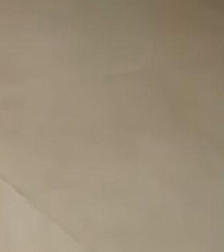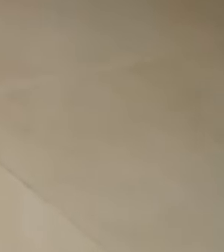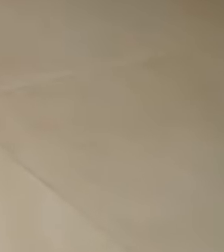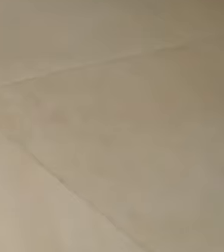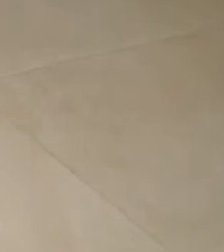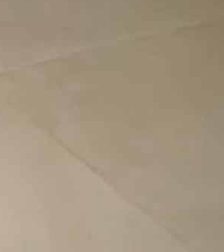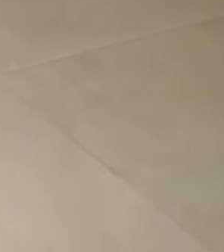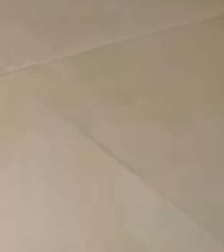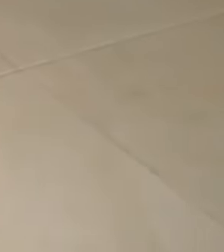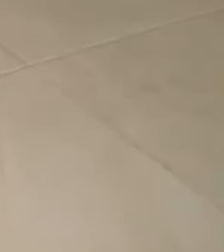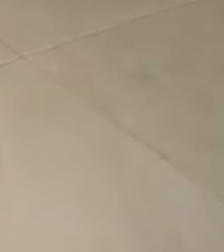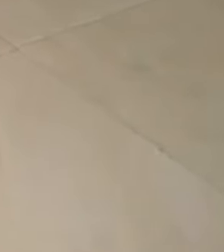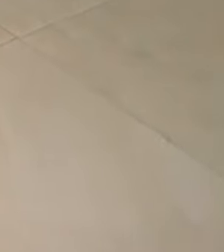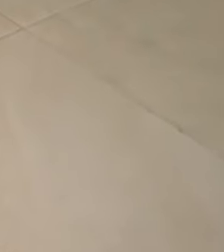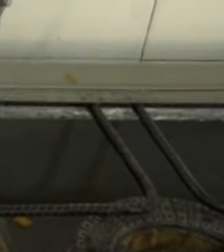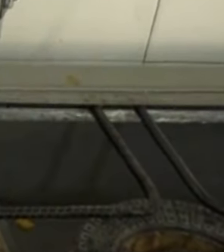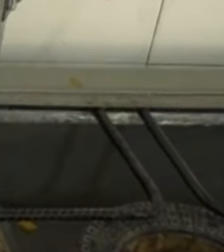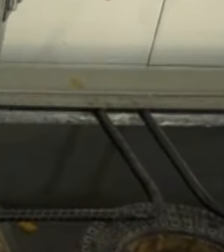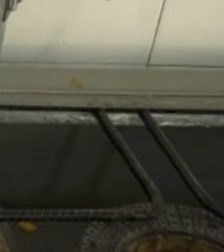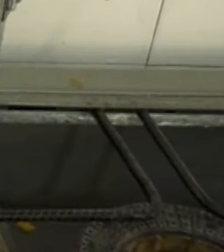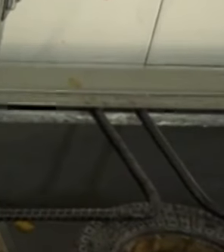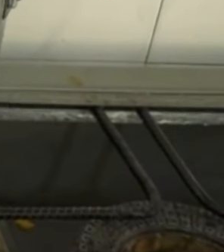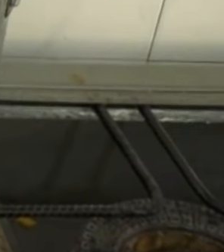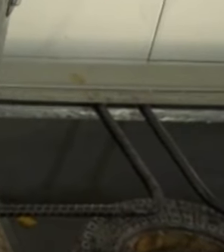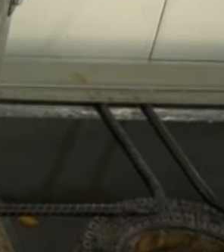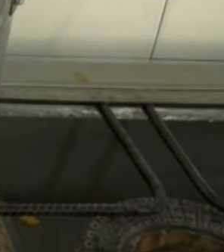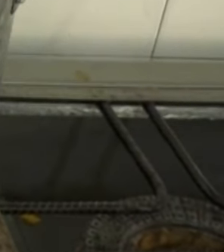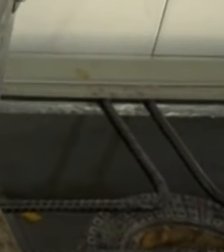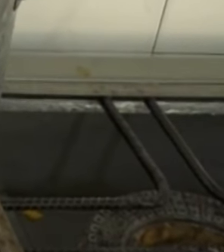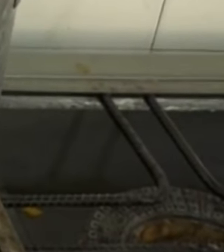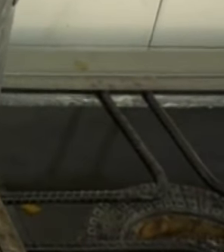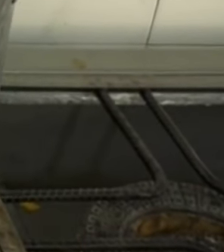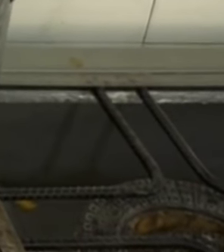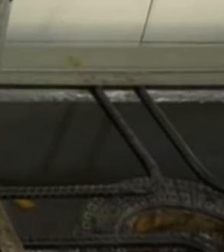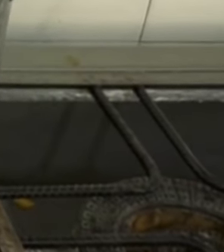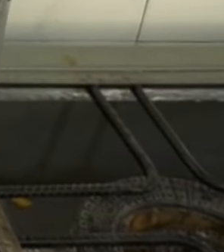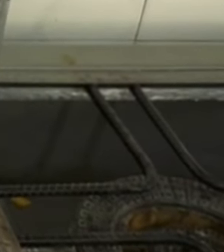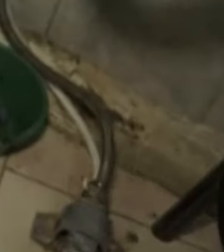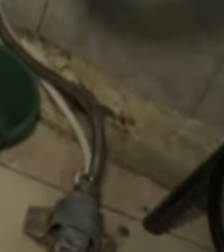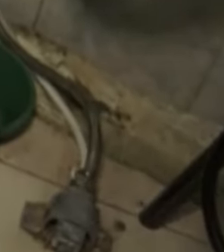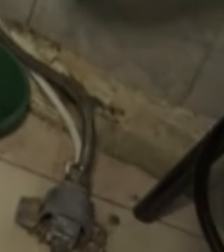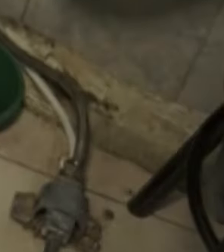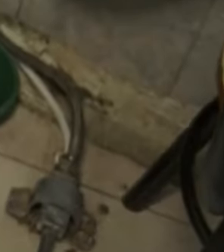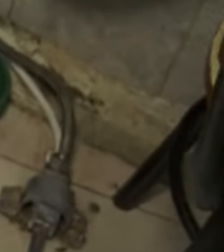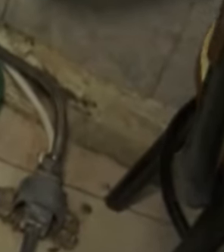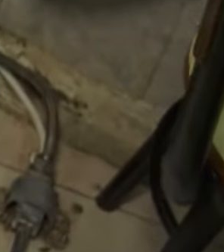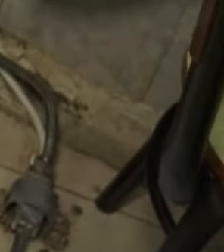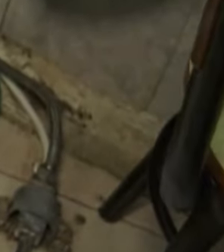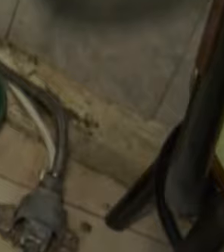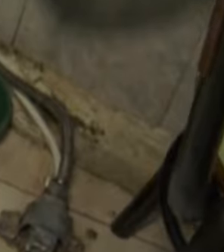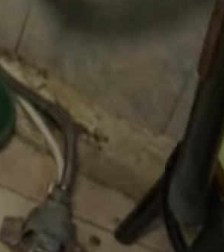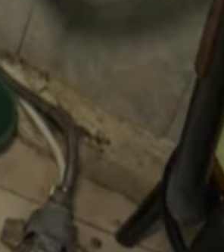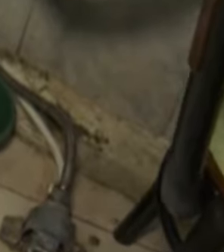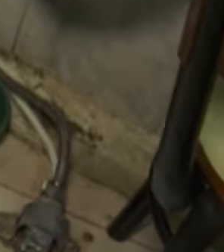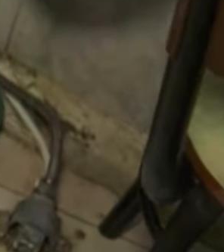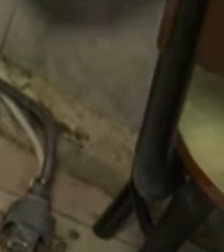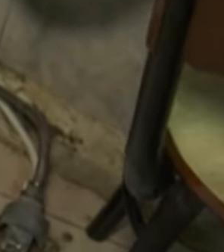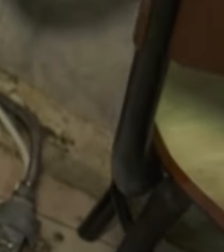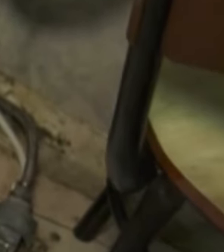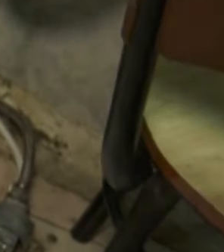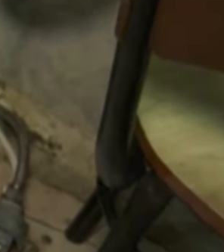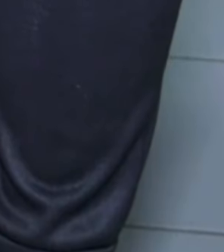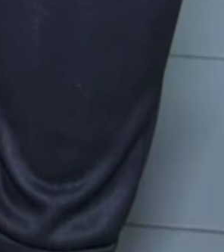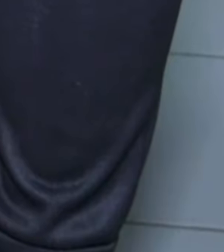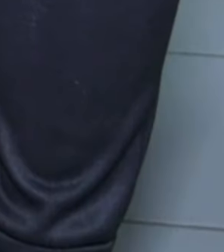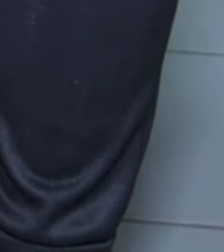el buen uso del ahorro del agua. Además, si tiene alguna inquietud o aún no conoce qué día le corresponde la medida en su sector,